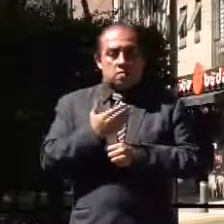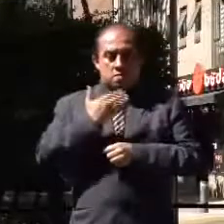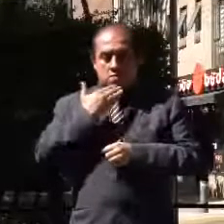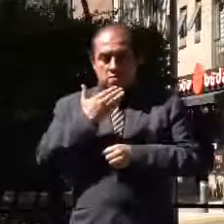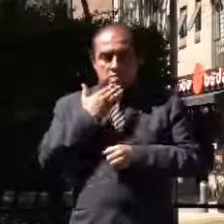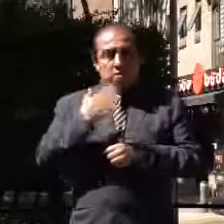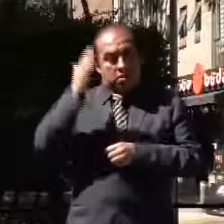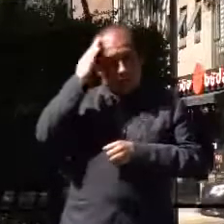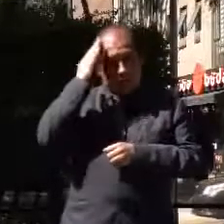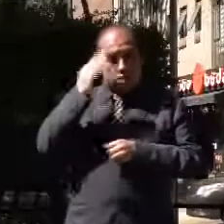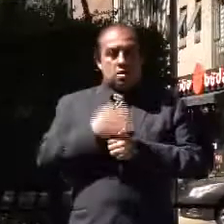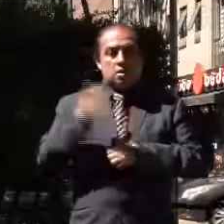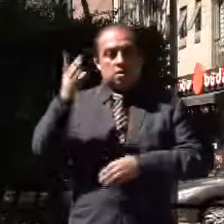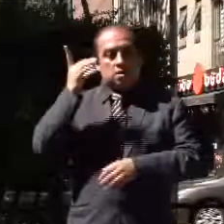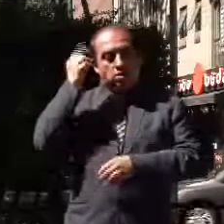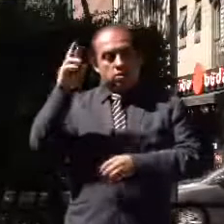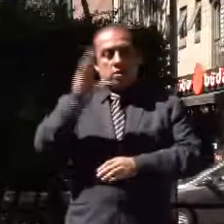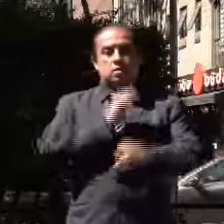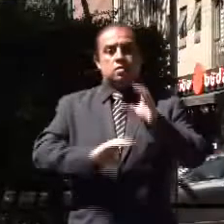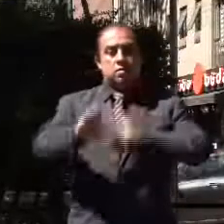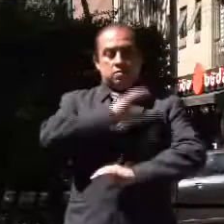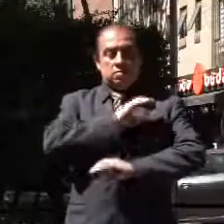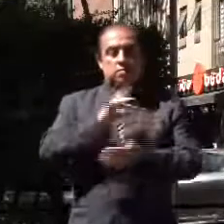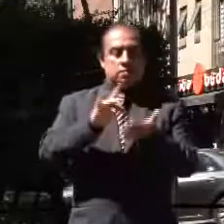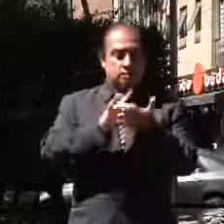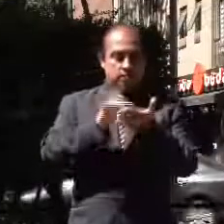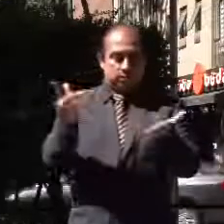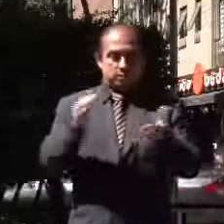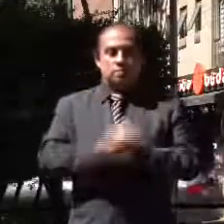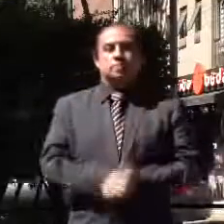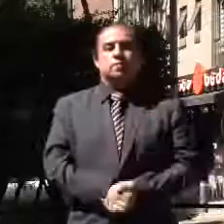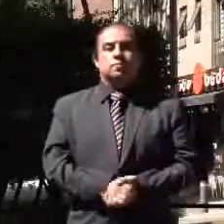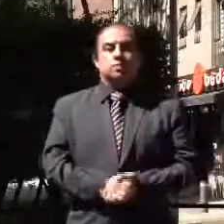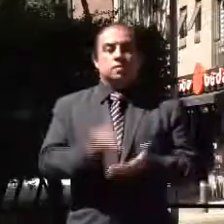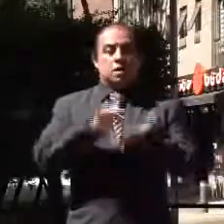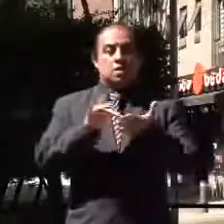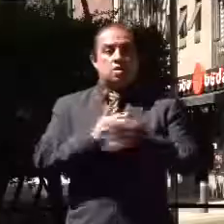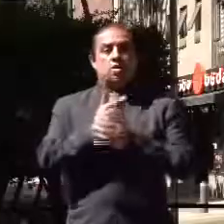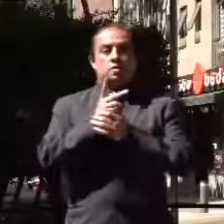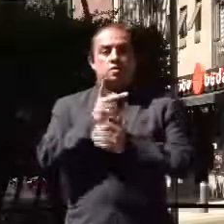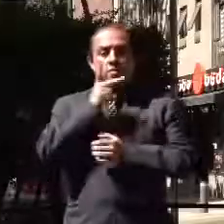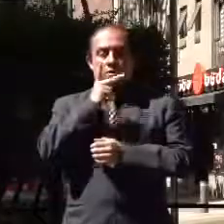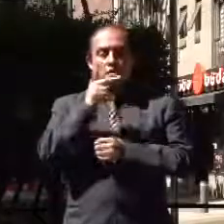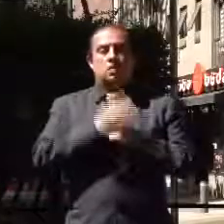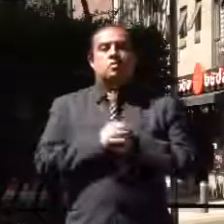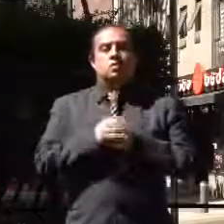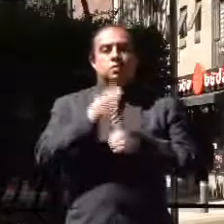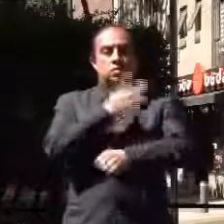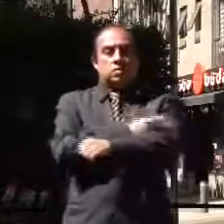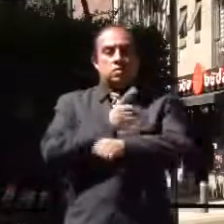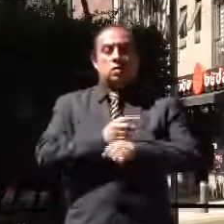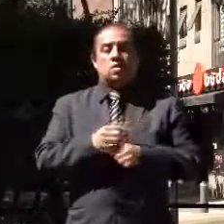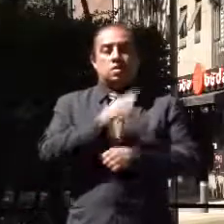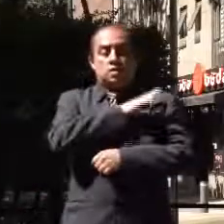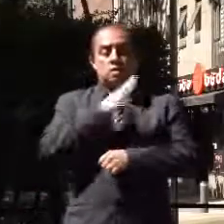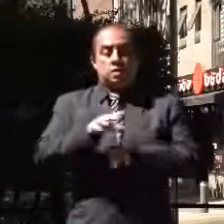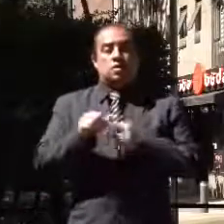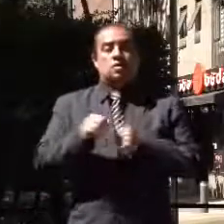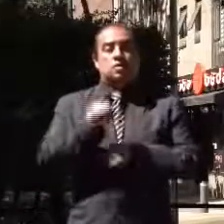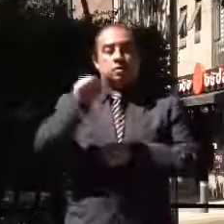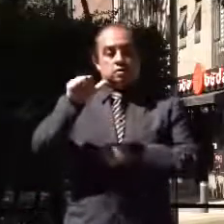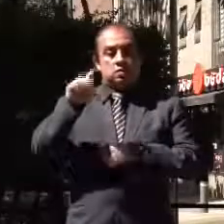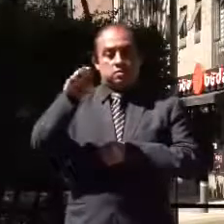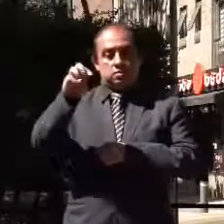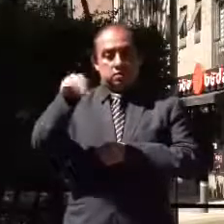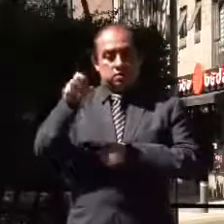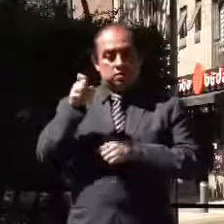doctora Claudia Sheinbaum. Muchísimas gracias. Agradecemos la intervención del coordinador general de SACMEX, doctor Rafael Bernardo